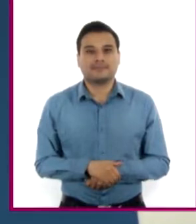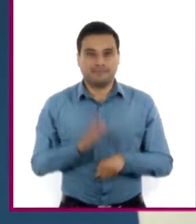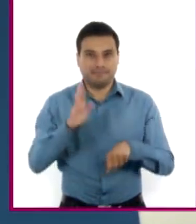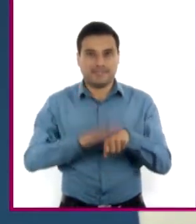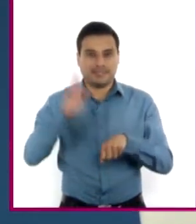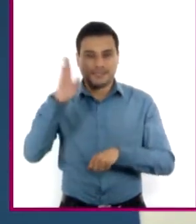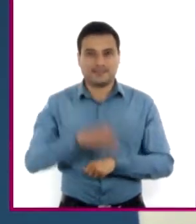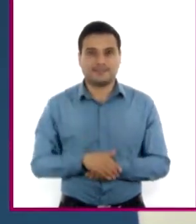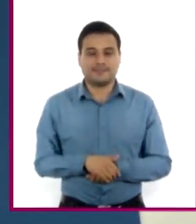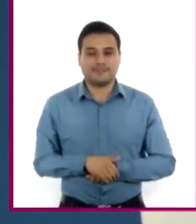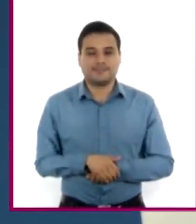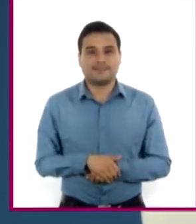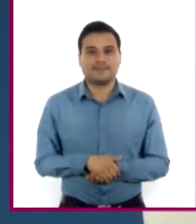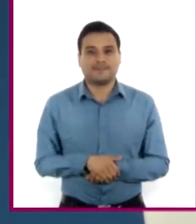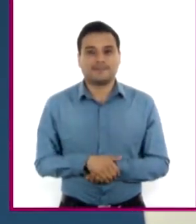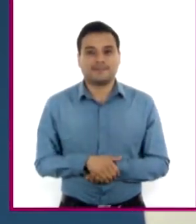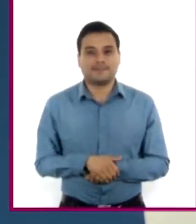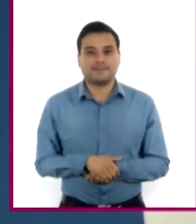Más, ahí es el cambio.